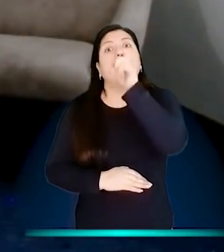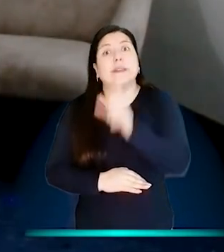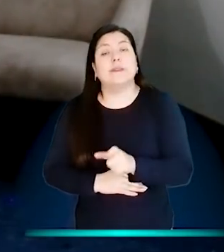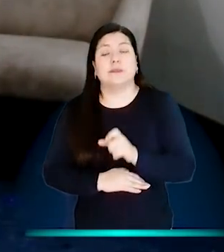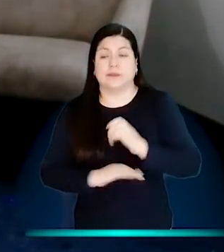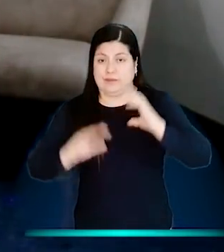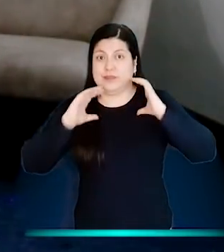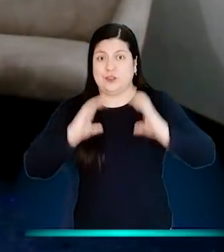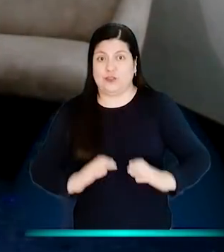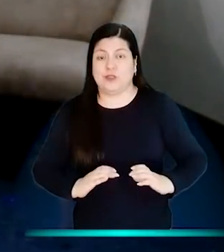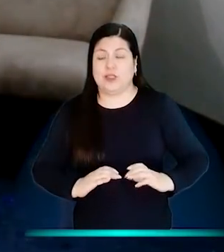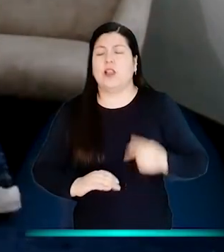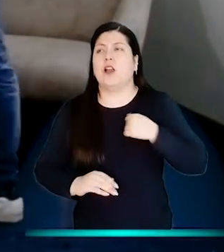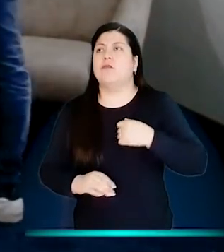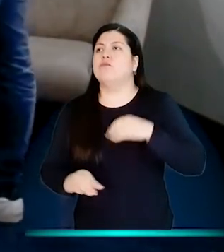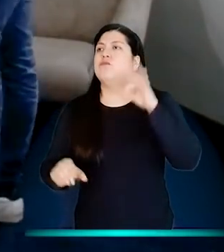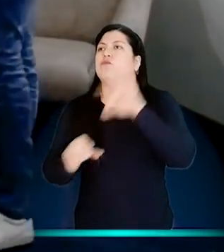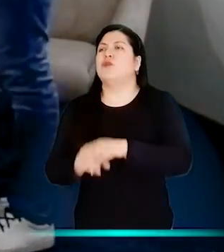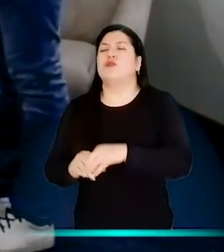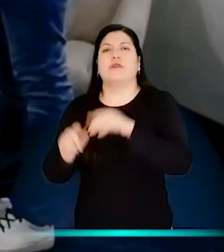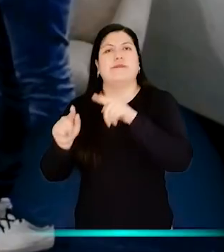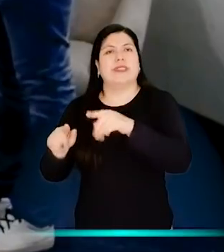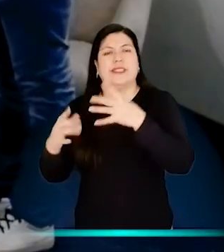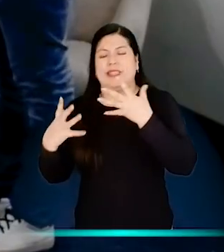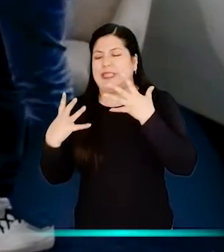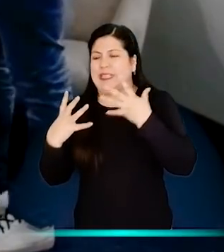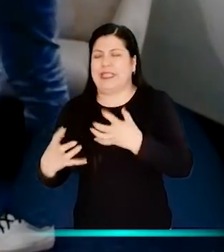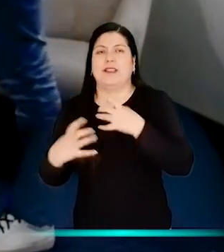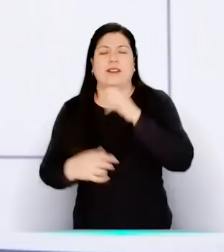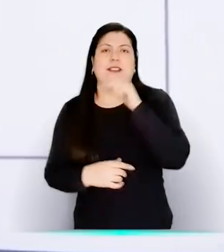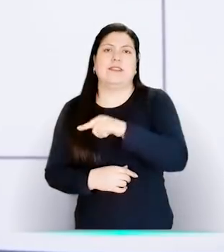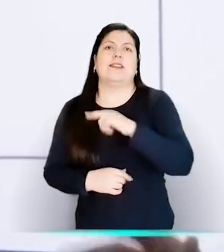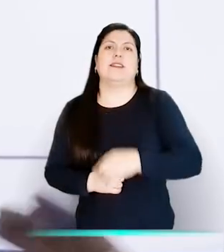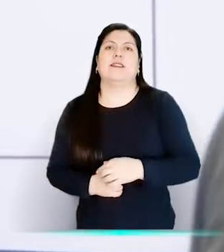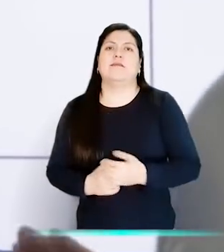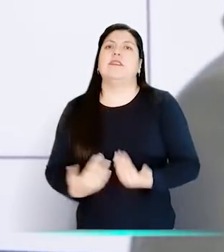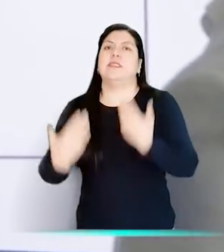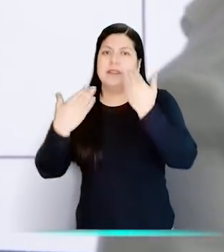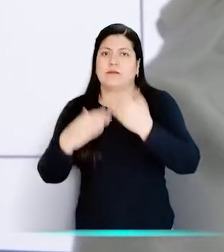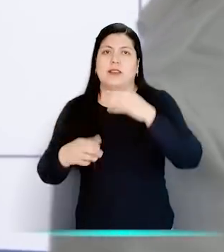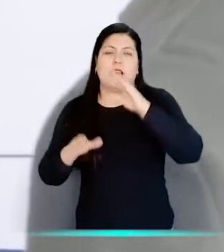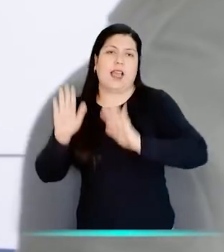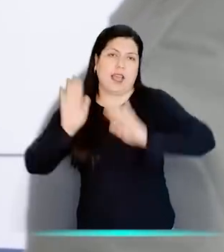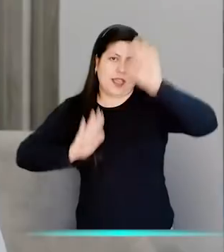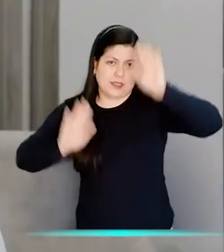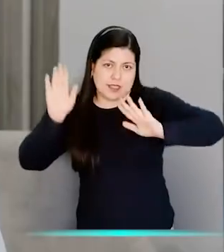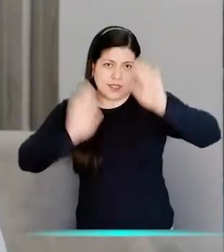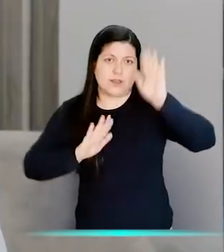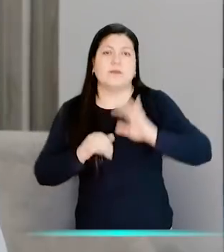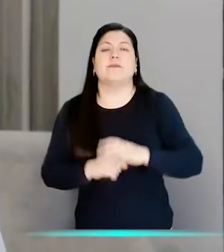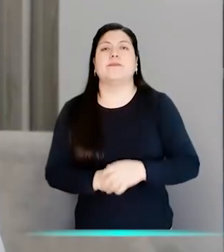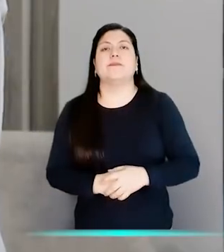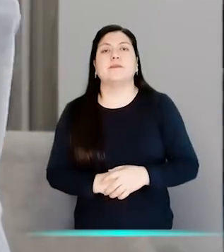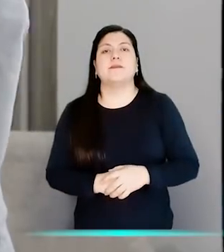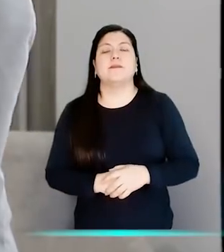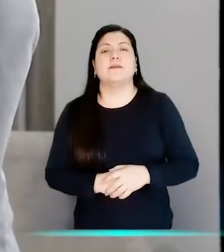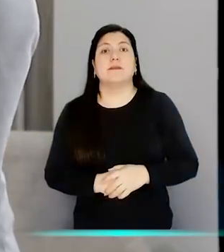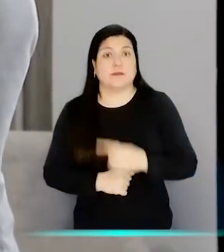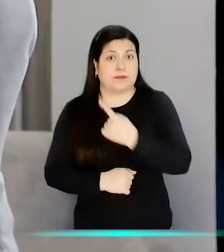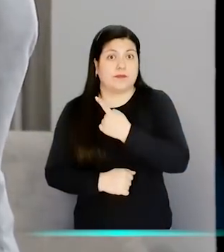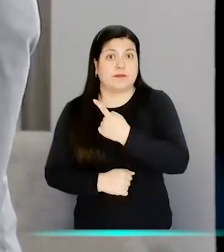elector claramente define cuál es su intención de voto. Ese sería un voto directamente válido por el candidato. Voto válido por el